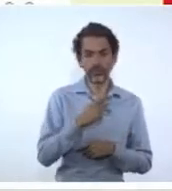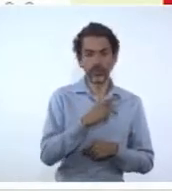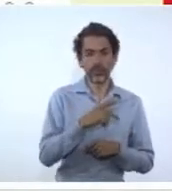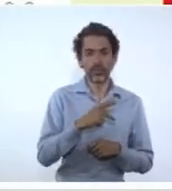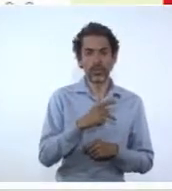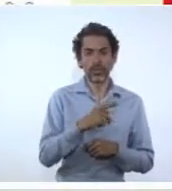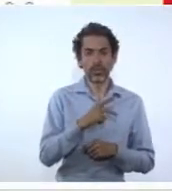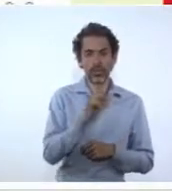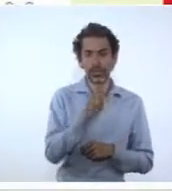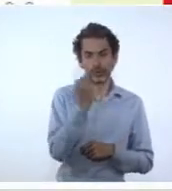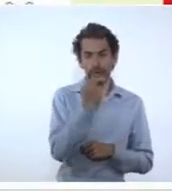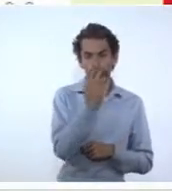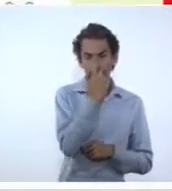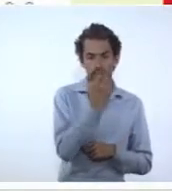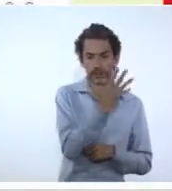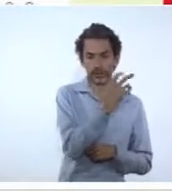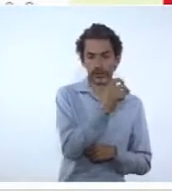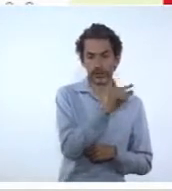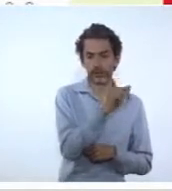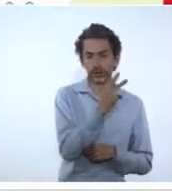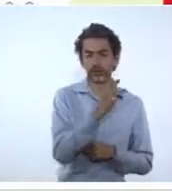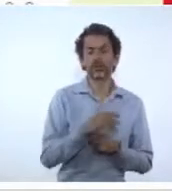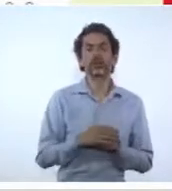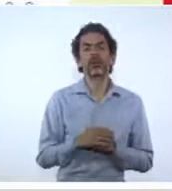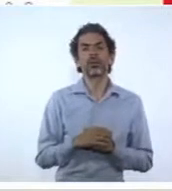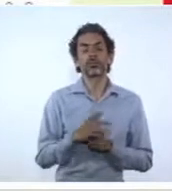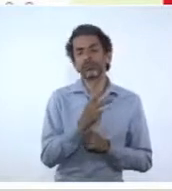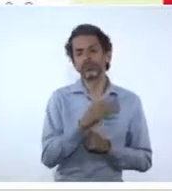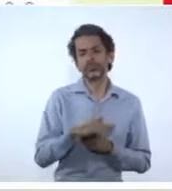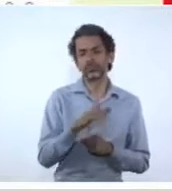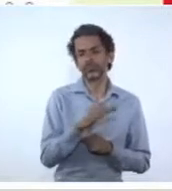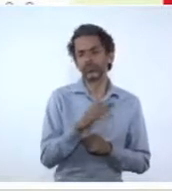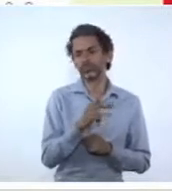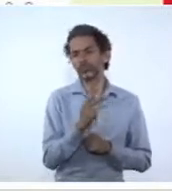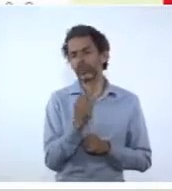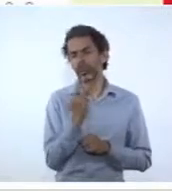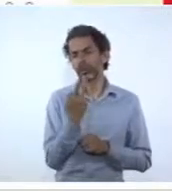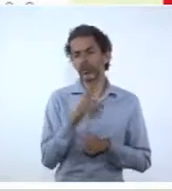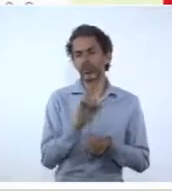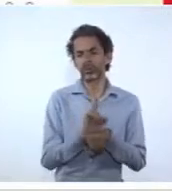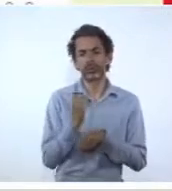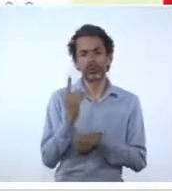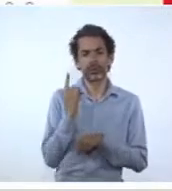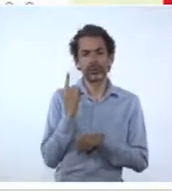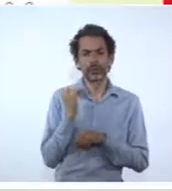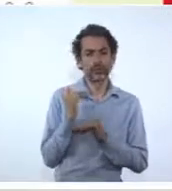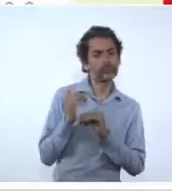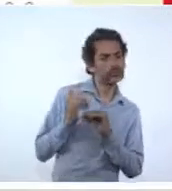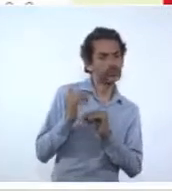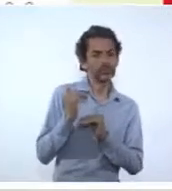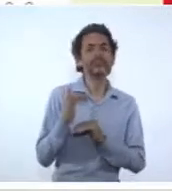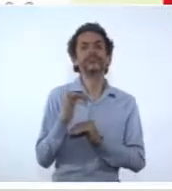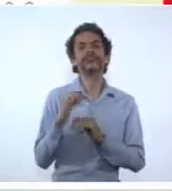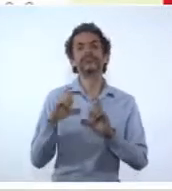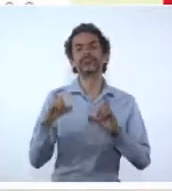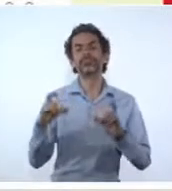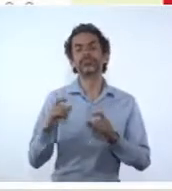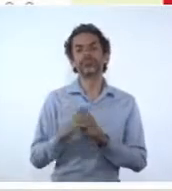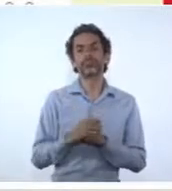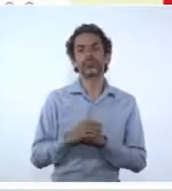son 2,572. Como lo mostramos hace 2 días, tuvo un ligero incremento.